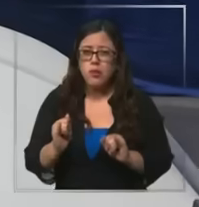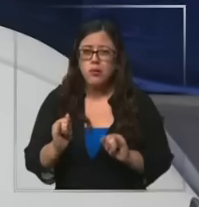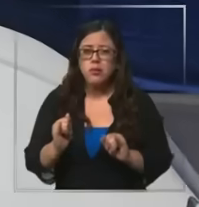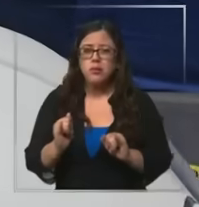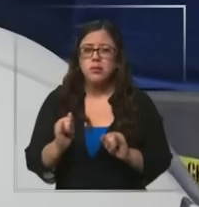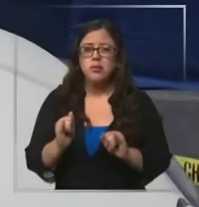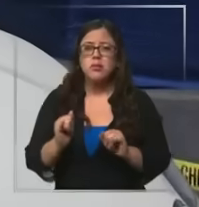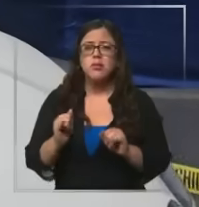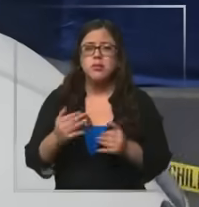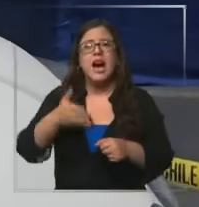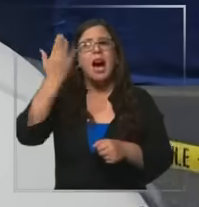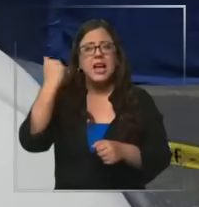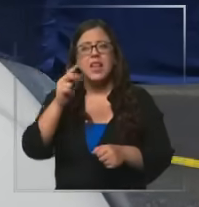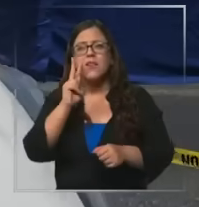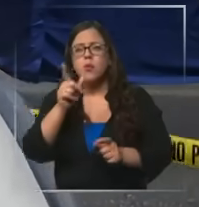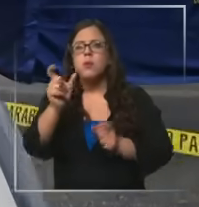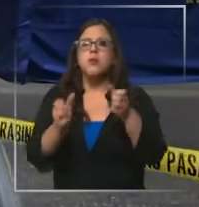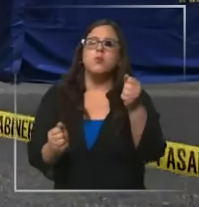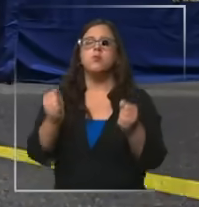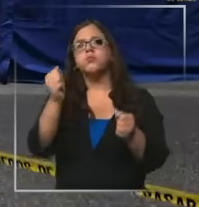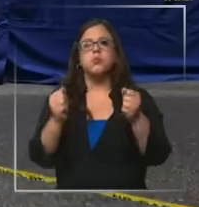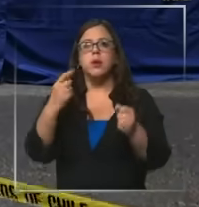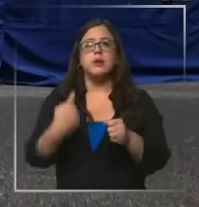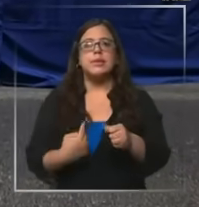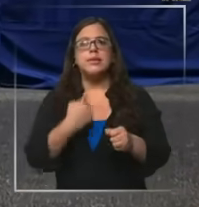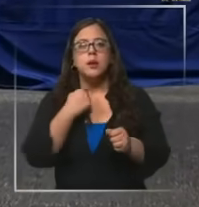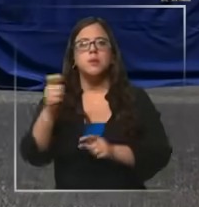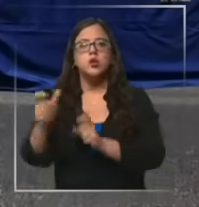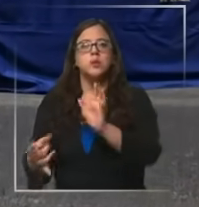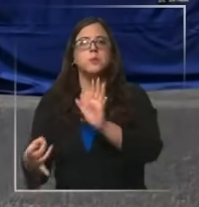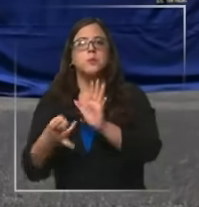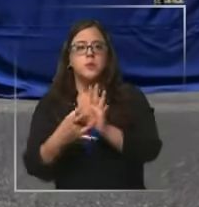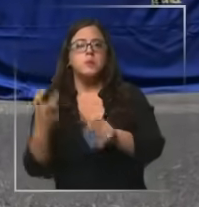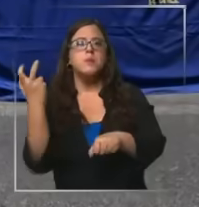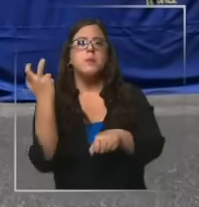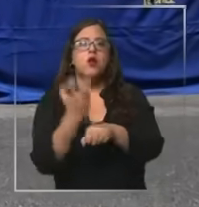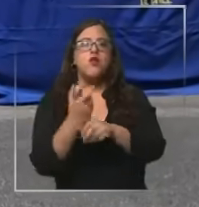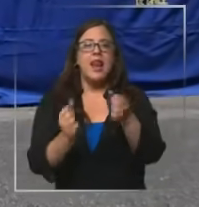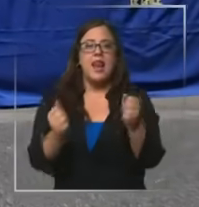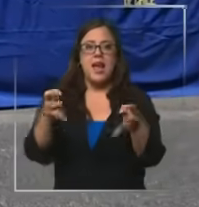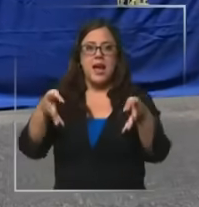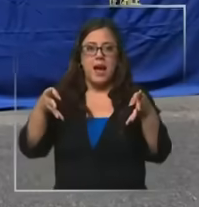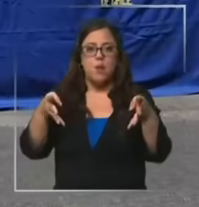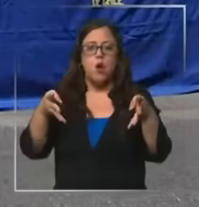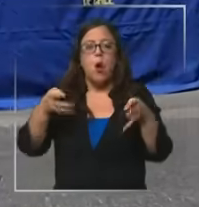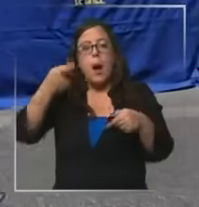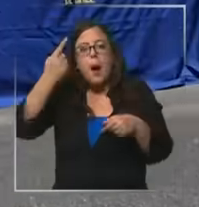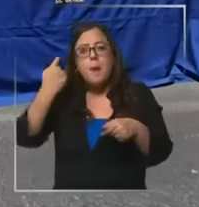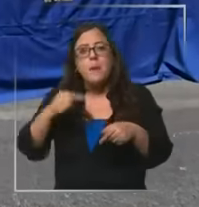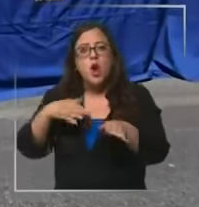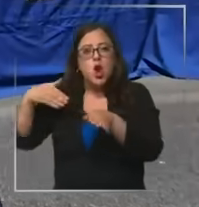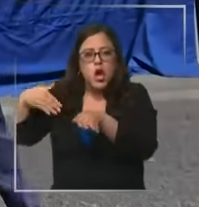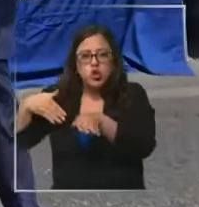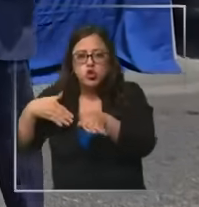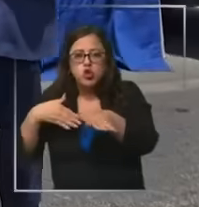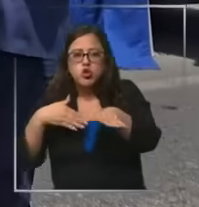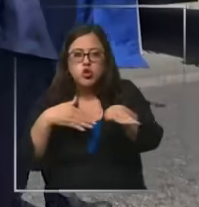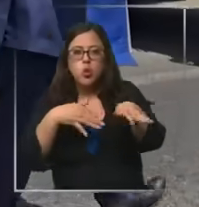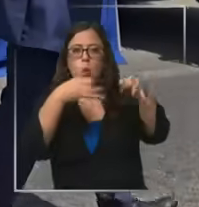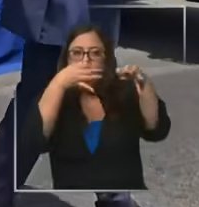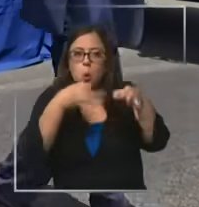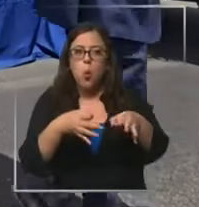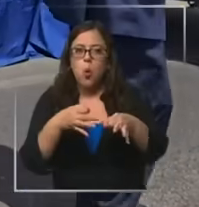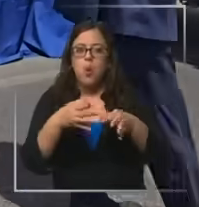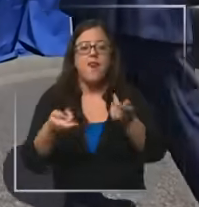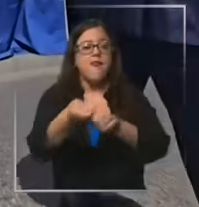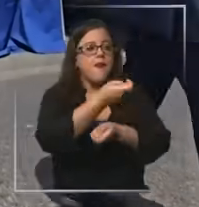habíamos visto transportistas atacados por delincuentes, principalmente para robarles la mercadería que llevaban. Pero que los siguieran desde el momento en que